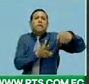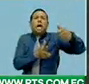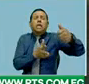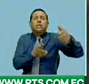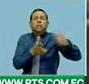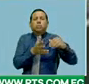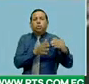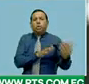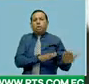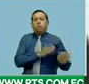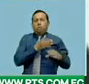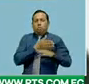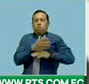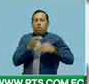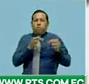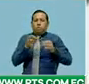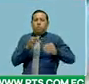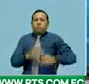de pocos minutos.